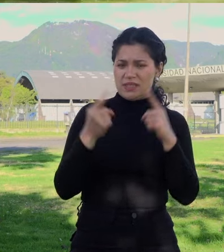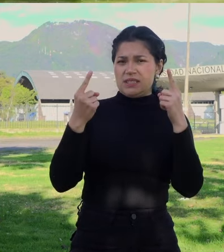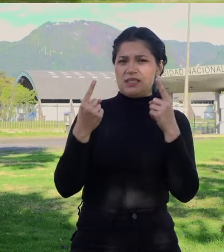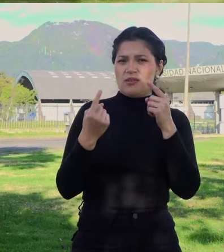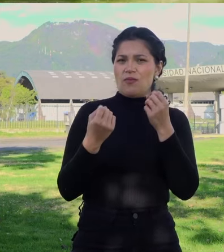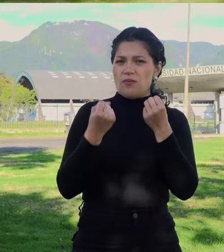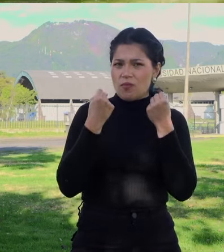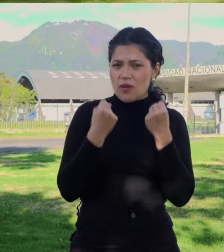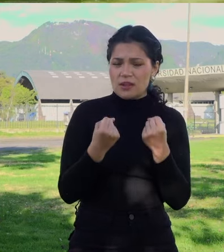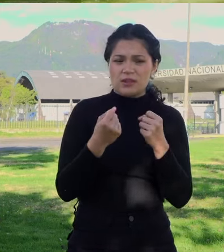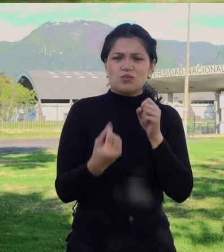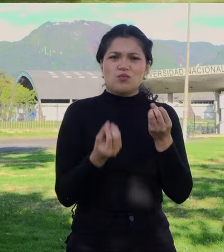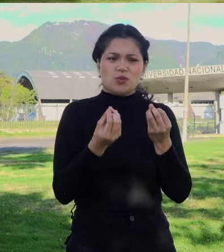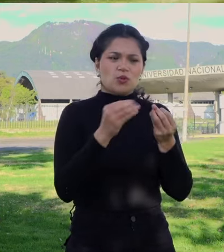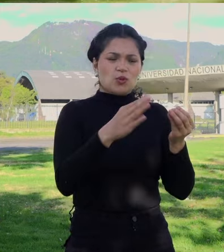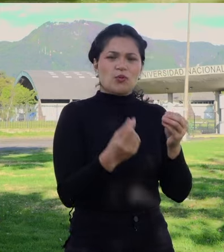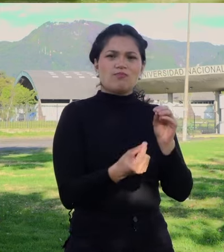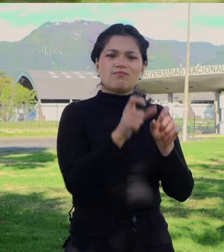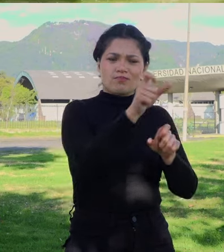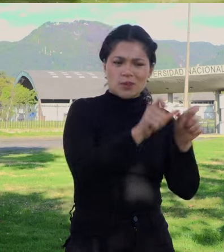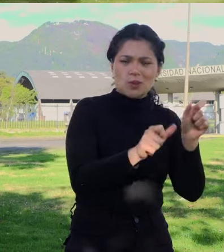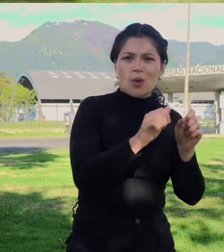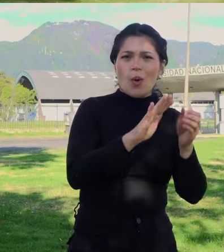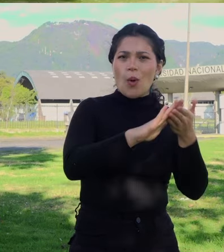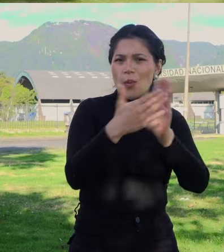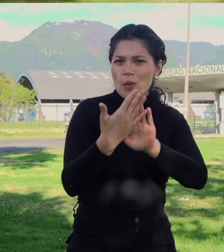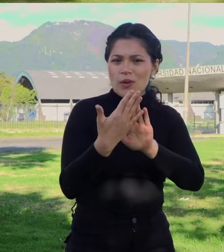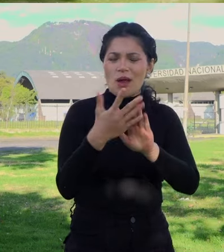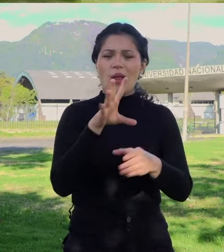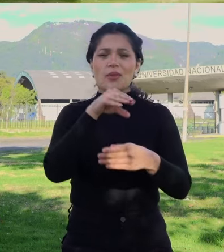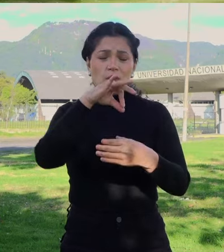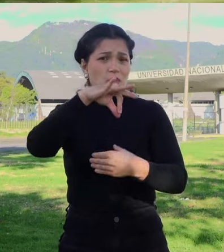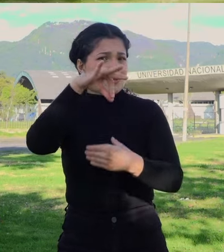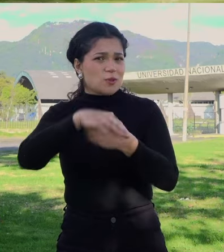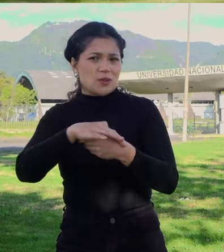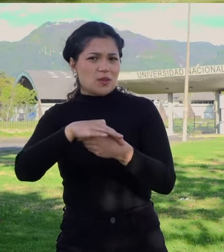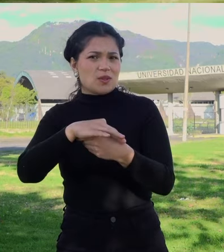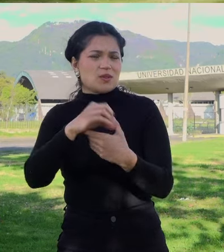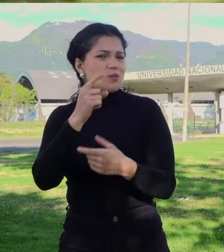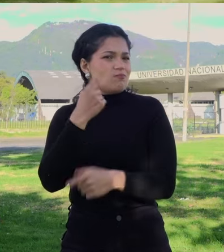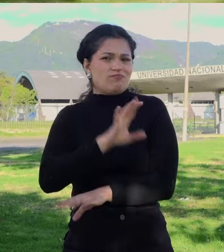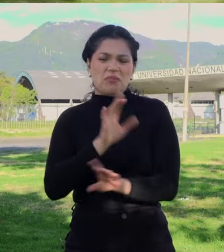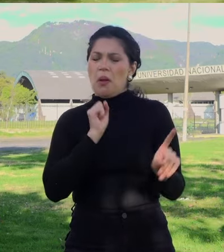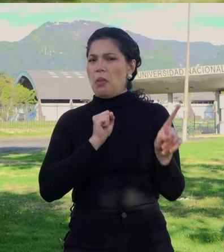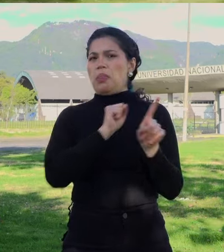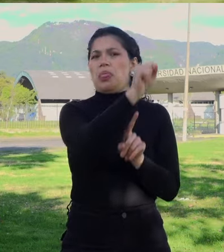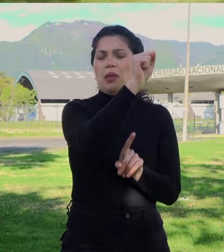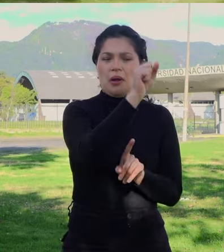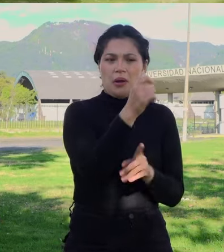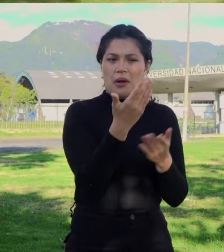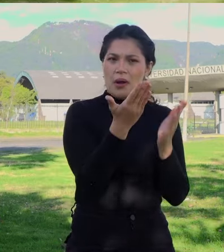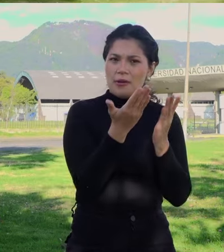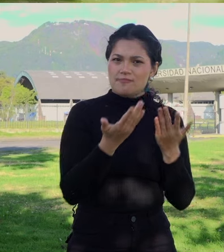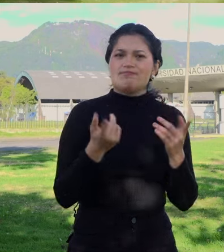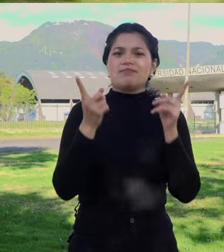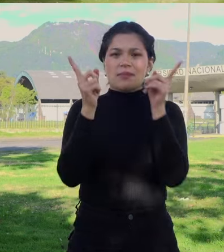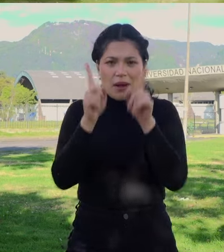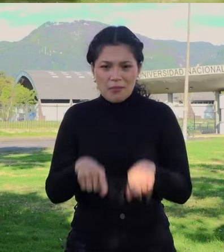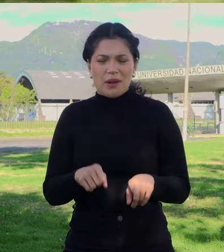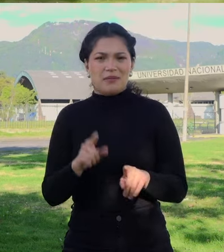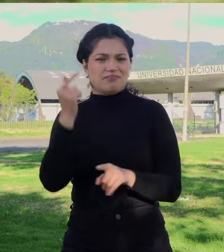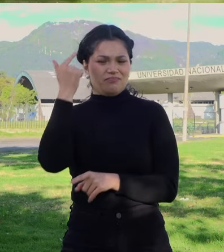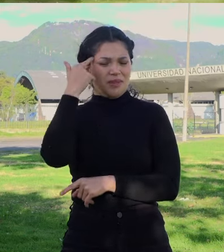que muchos miembros de la comunidad consideran que la consulta no es tenida en cuenta. Al mismo tiempo,